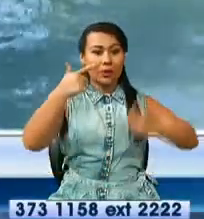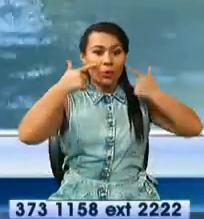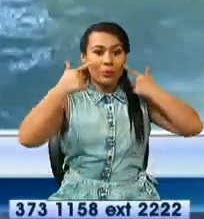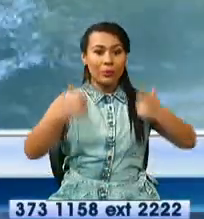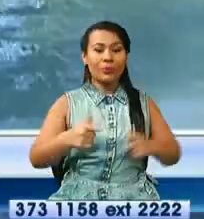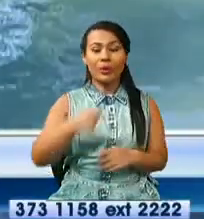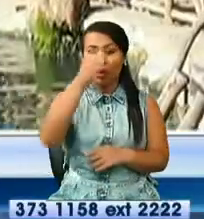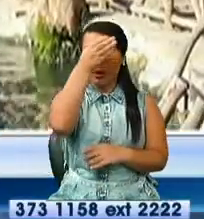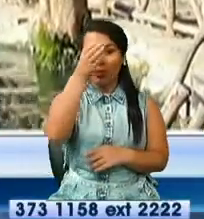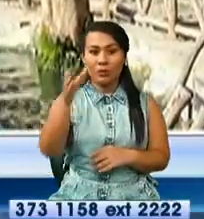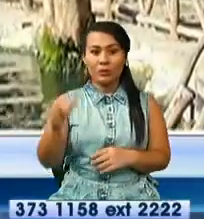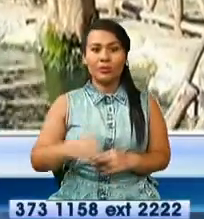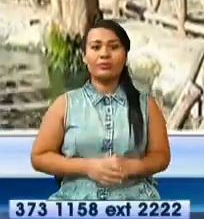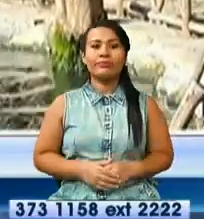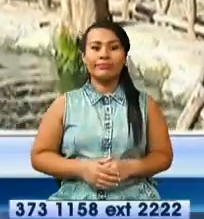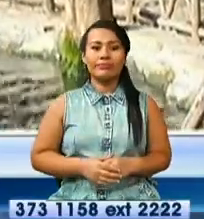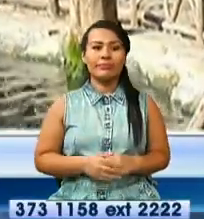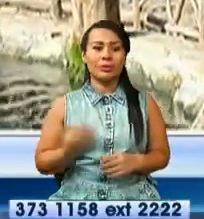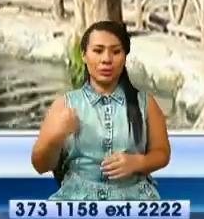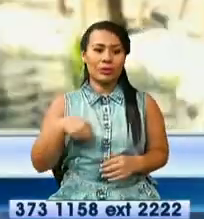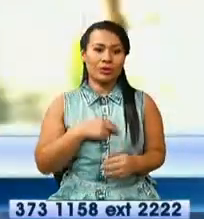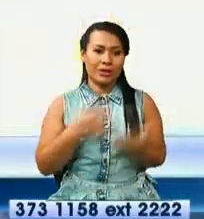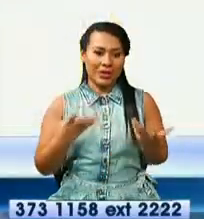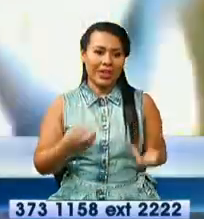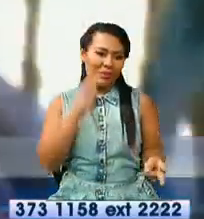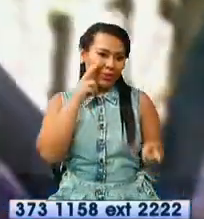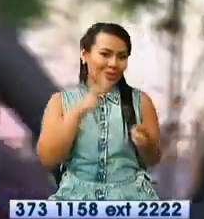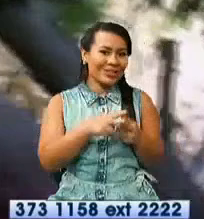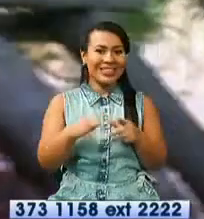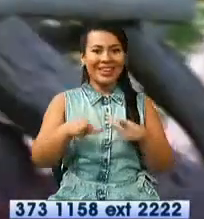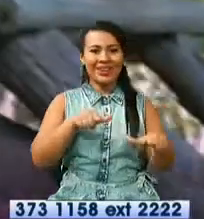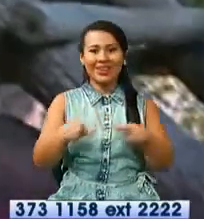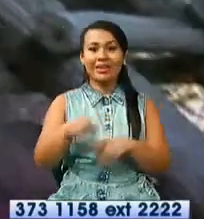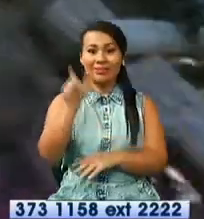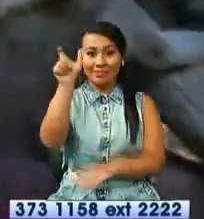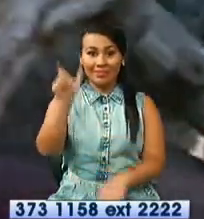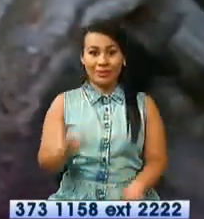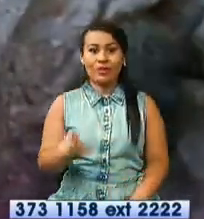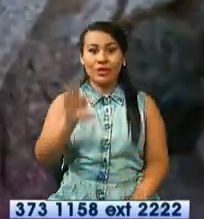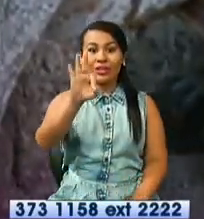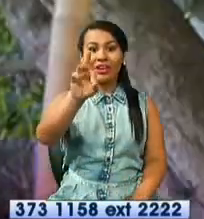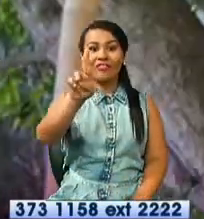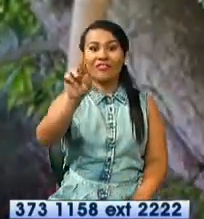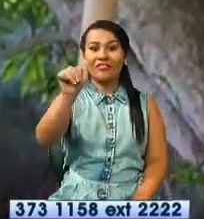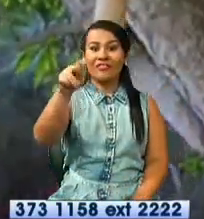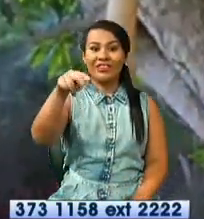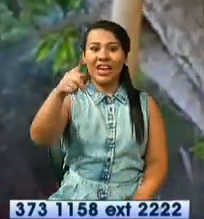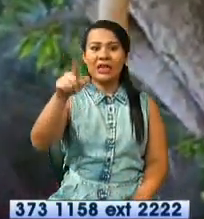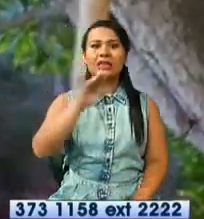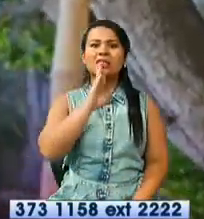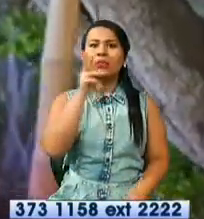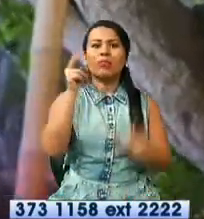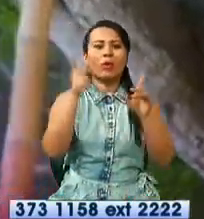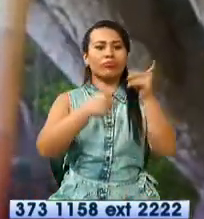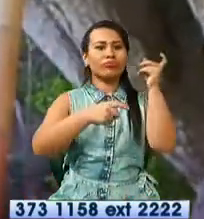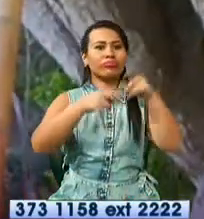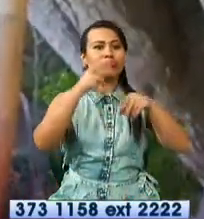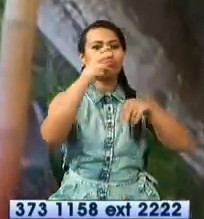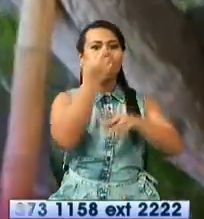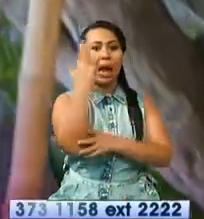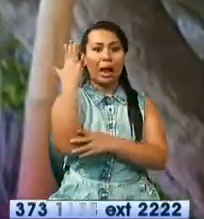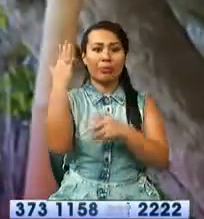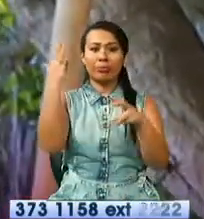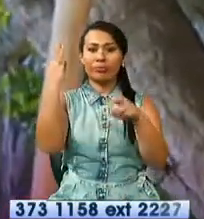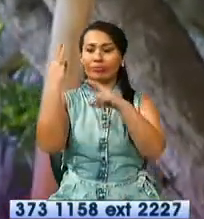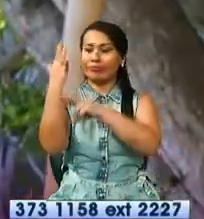cultura y bueno, queríamos conocer también este lugar. Franklin es un personaje que siempre se anda por las ramas. De allí que nace